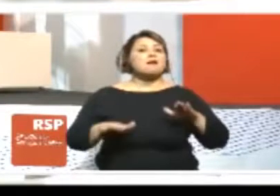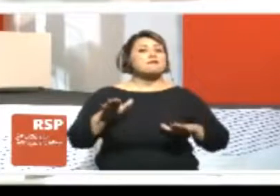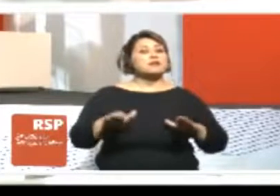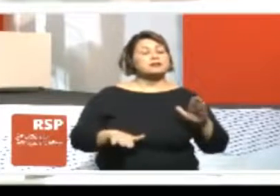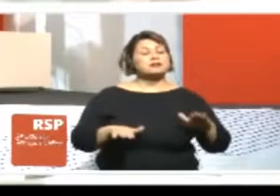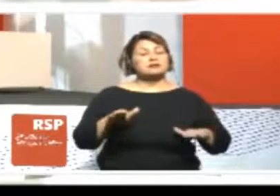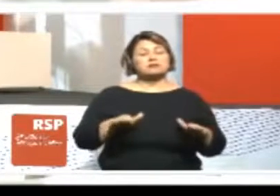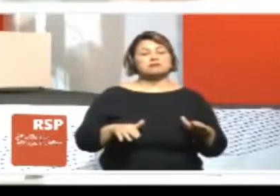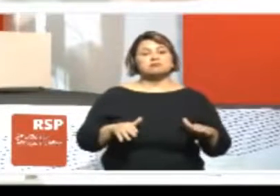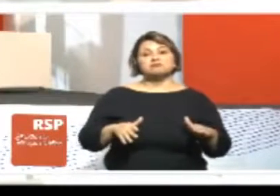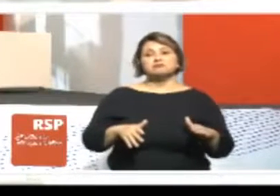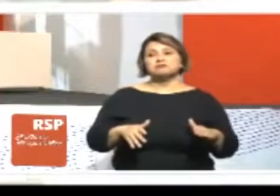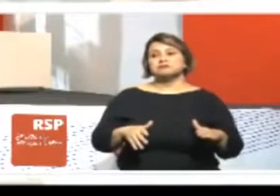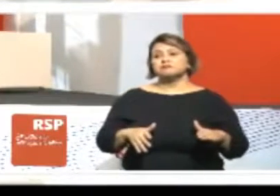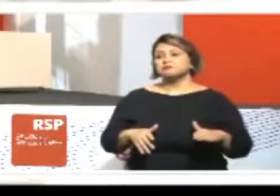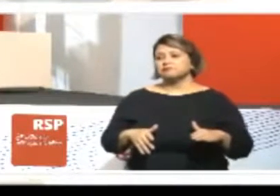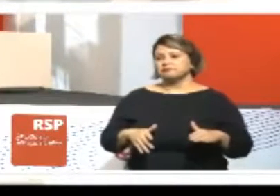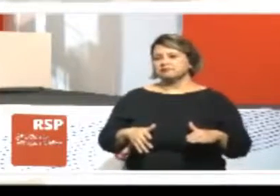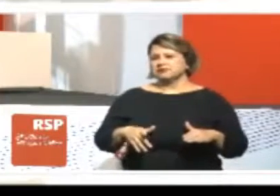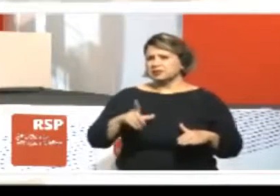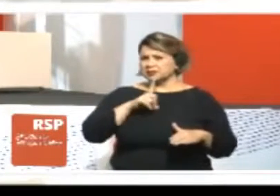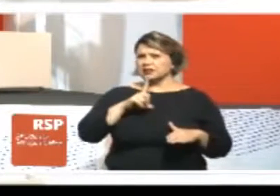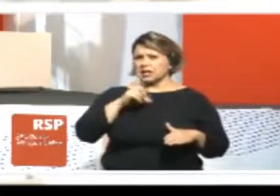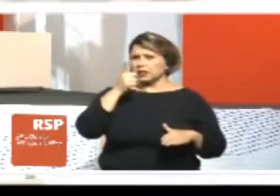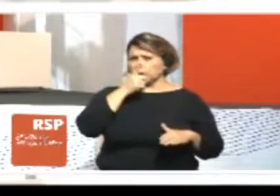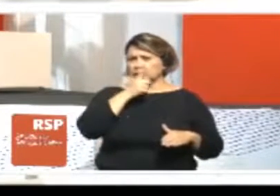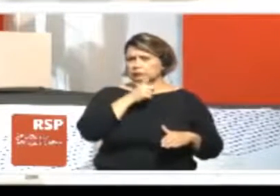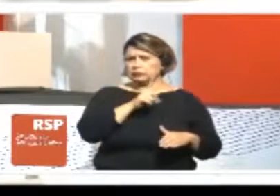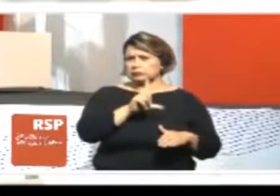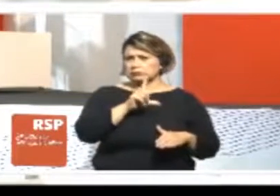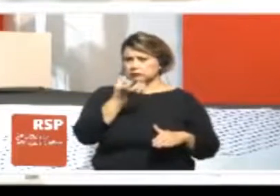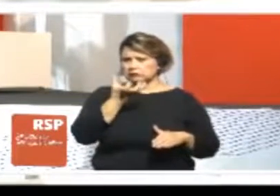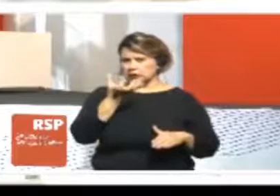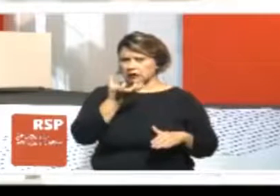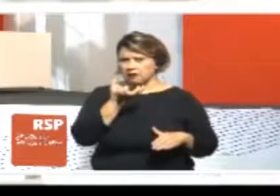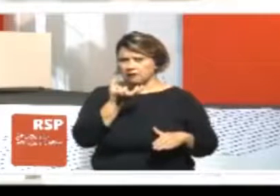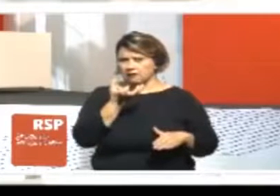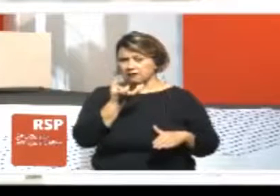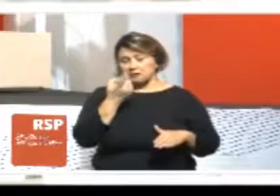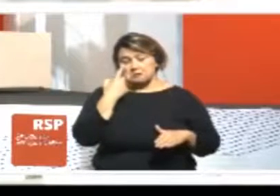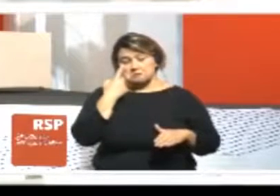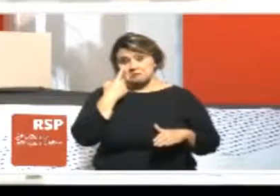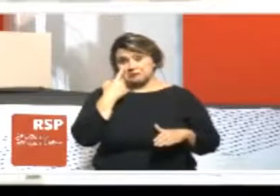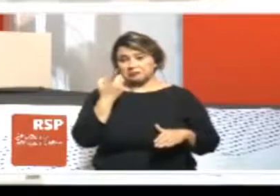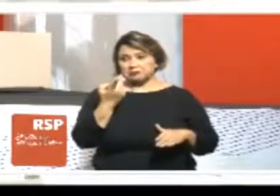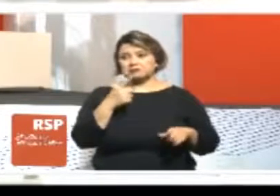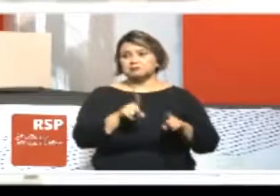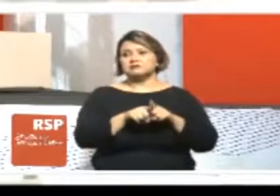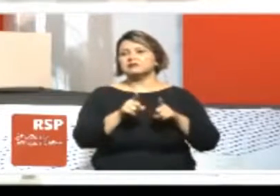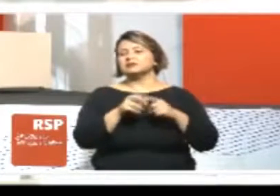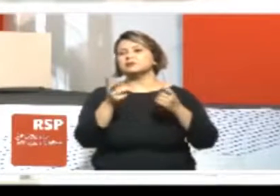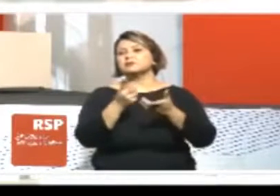de obtener. ¿Qué sucedió entonces en el caso de México? ¿Cuáles fueron las...